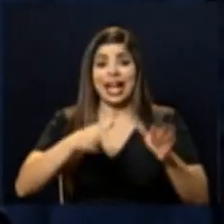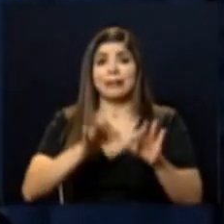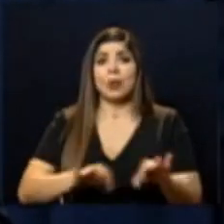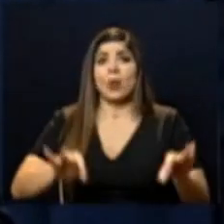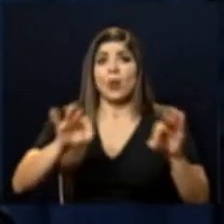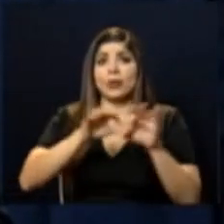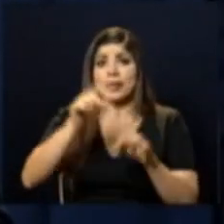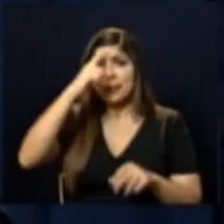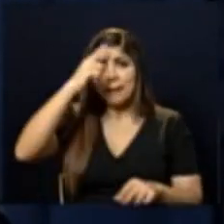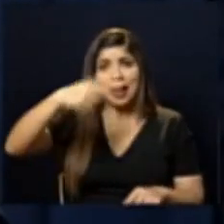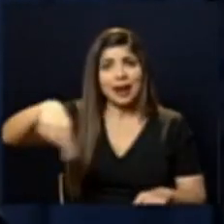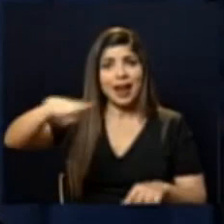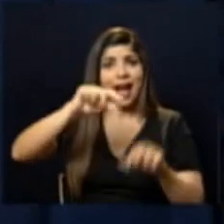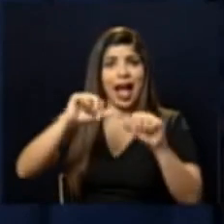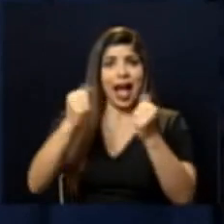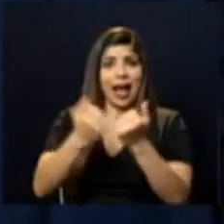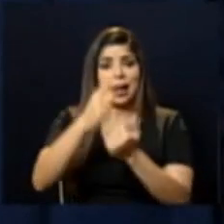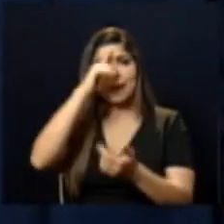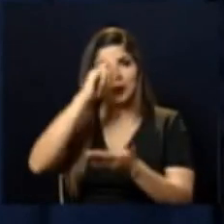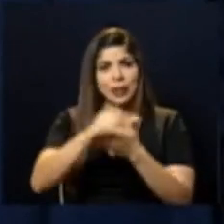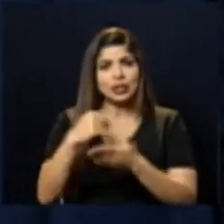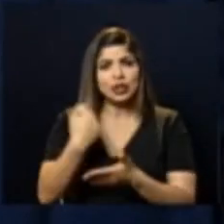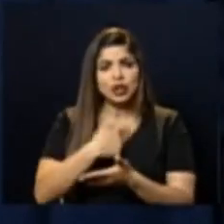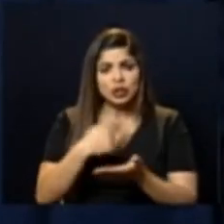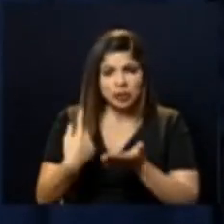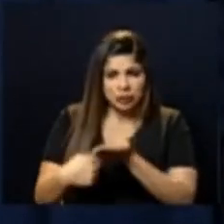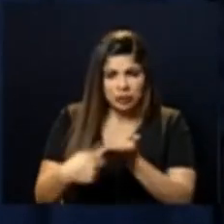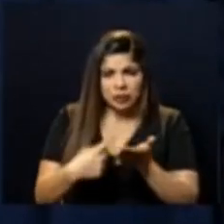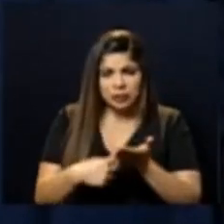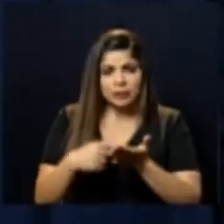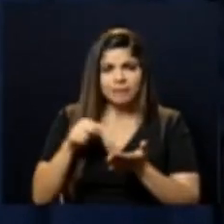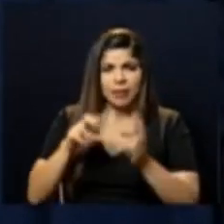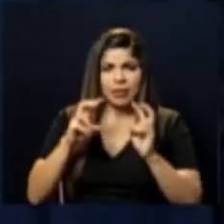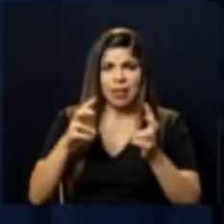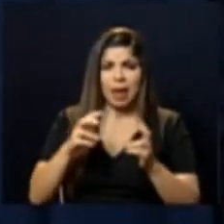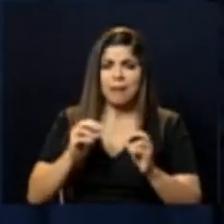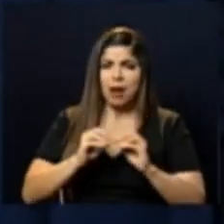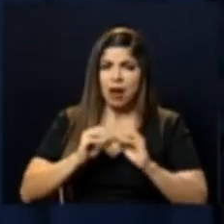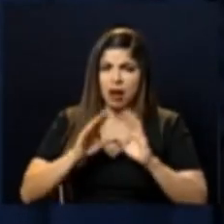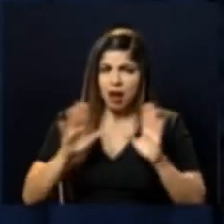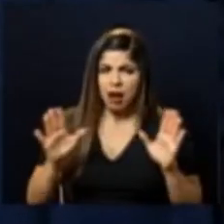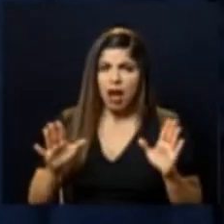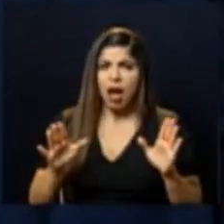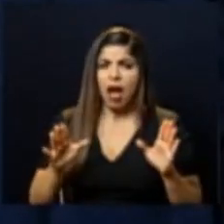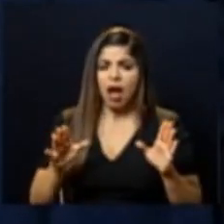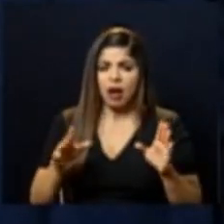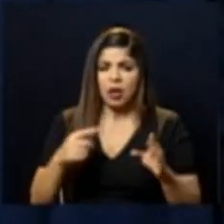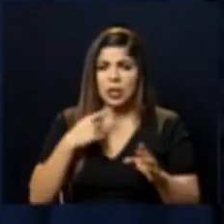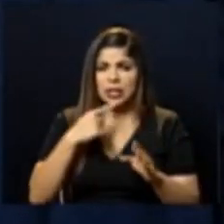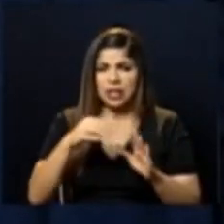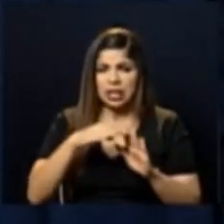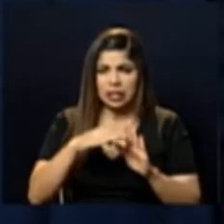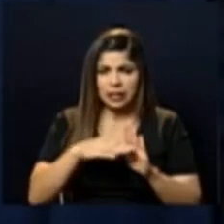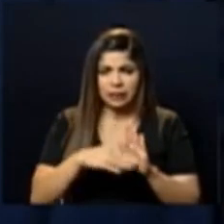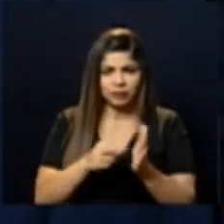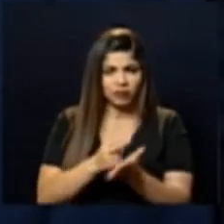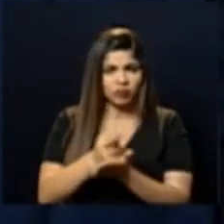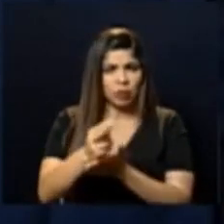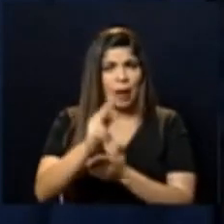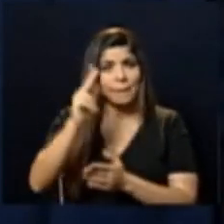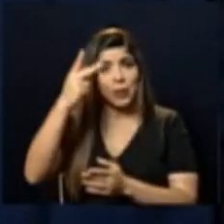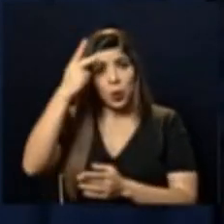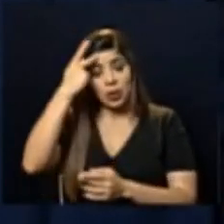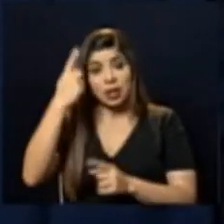región y por eso hablamos sobre ella con claridad, dando certezas tanto políticas